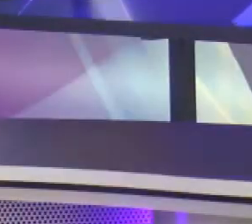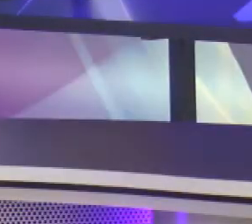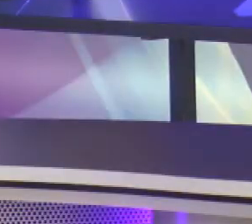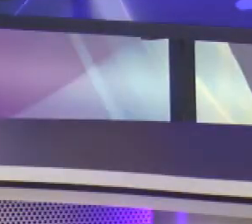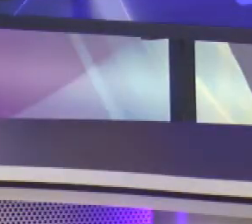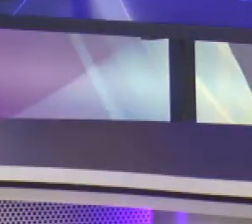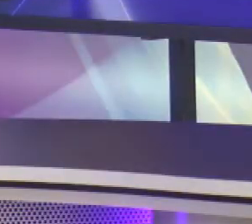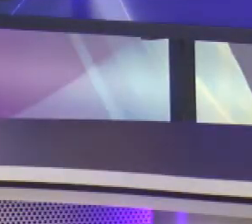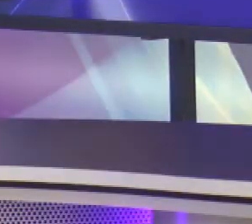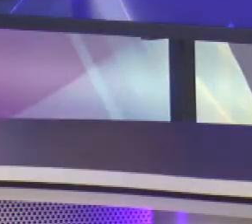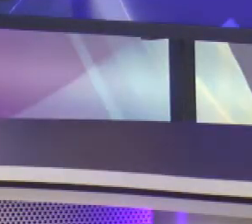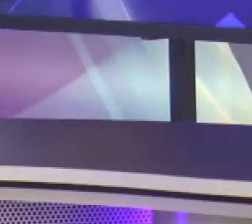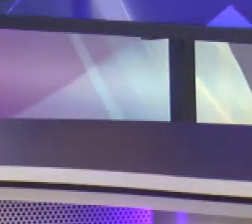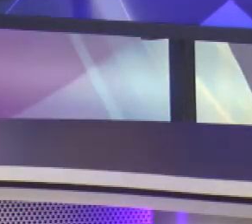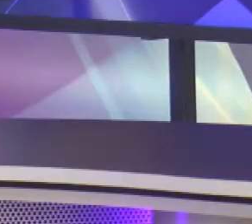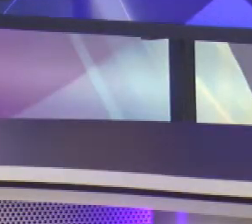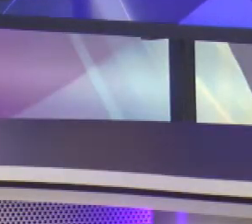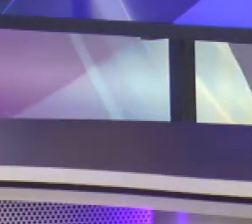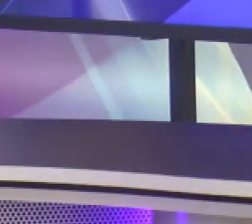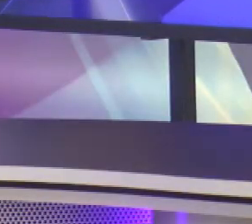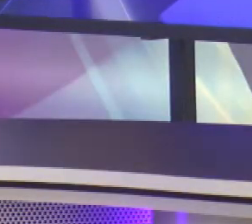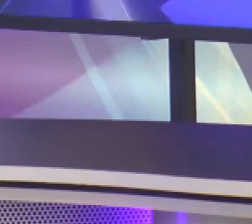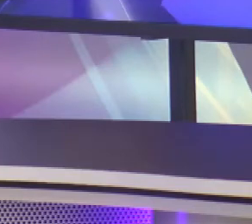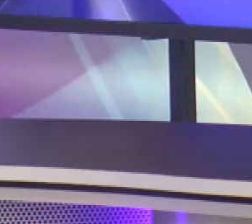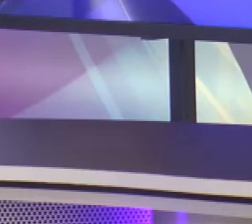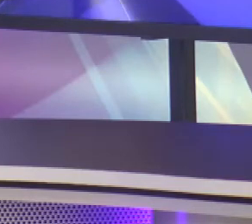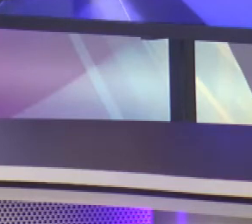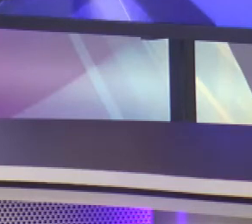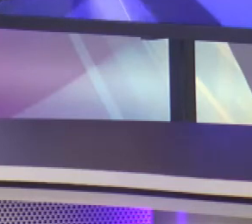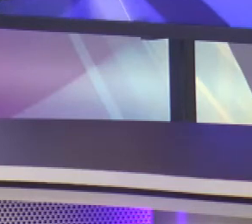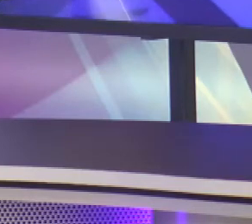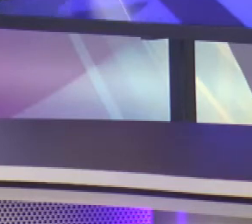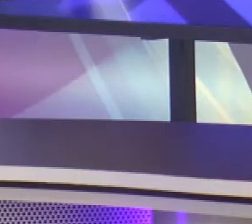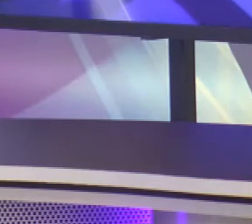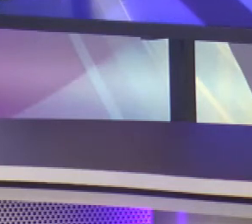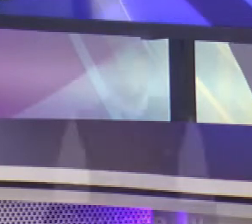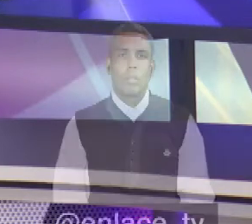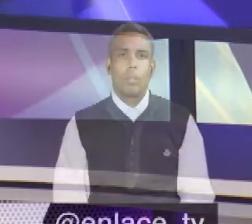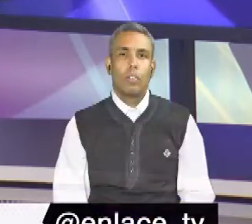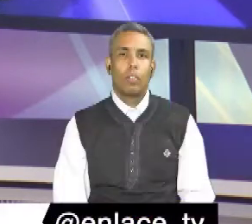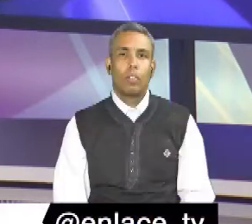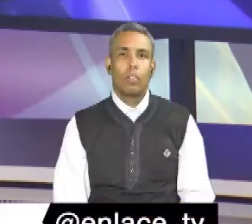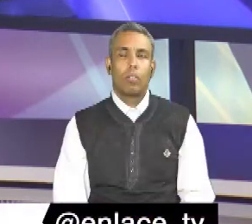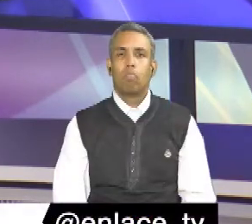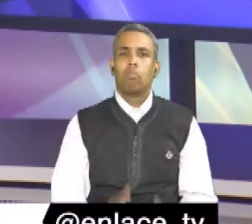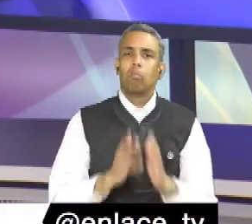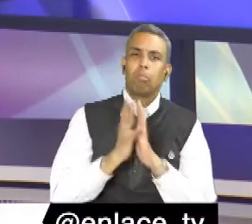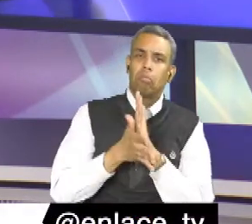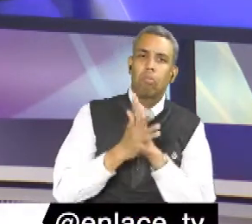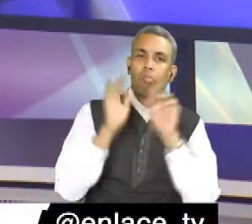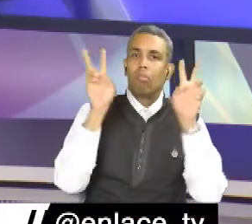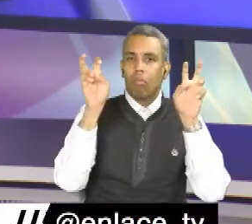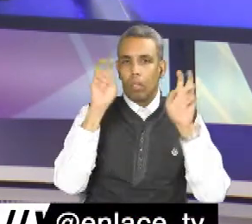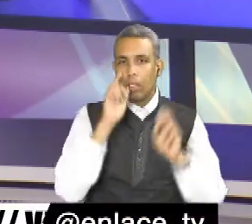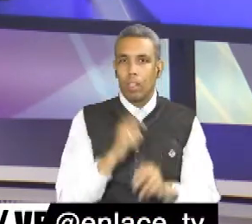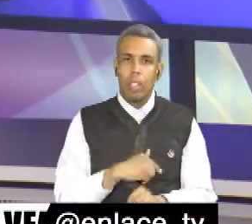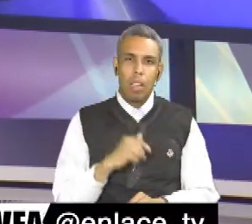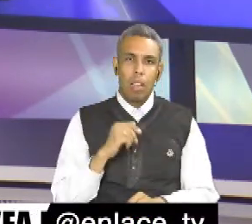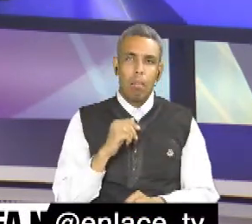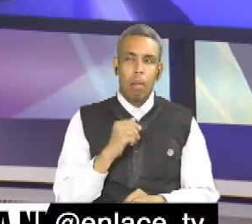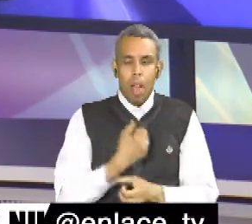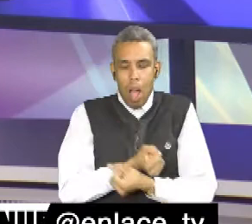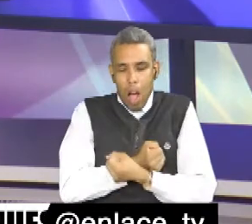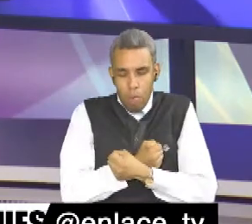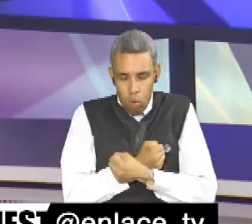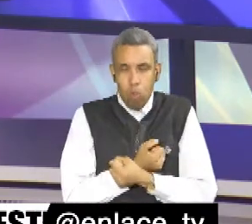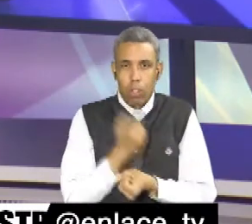En nuestra ciudad estuvo la destacada psicóloga Ani de Acevedo, quien habló sobre la disciplina del amor. Lo hizo en una conferencia convocada por el Liceo